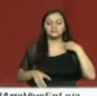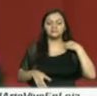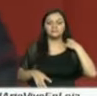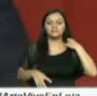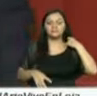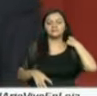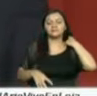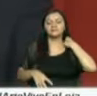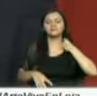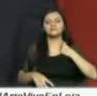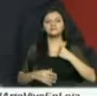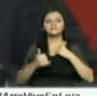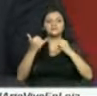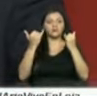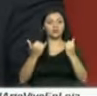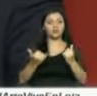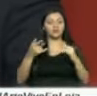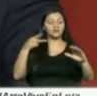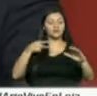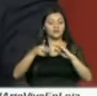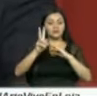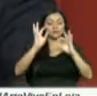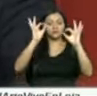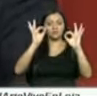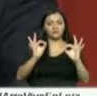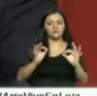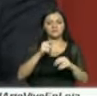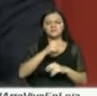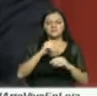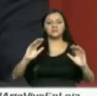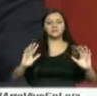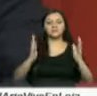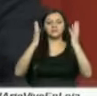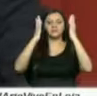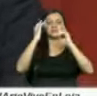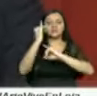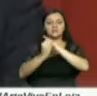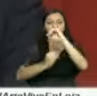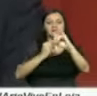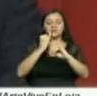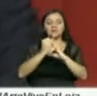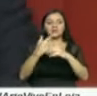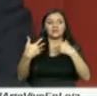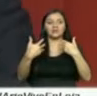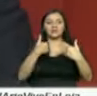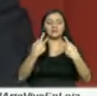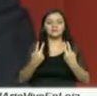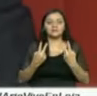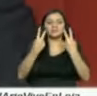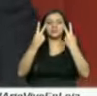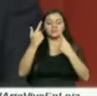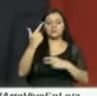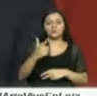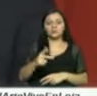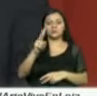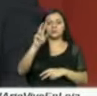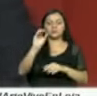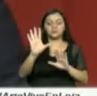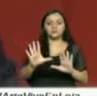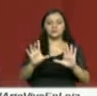Hoy inauguramos oficialmente el Festival Internacional de Artes Vivas de Loja